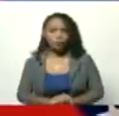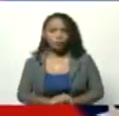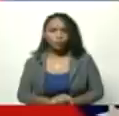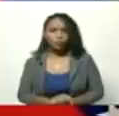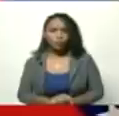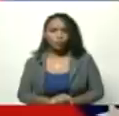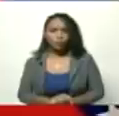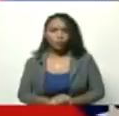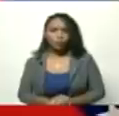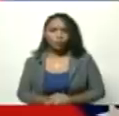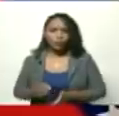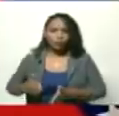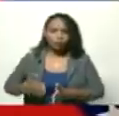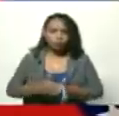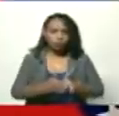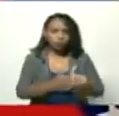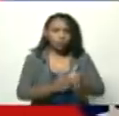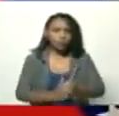conducirá